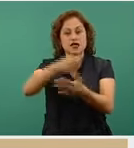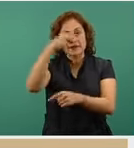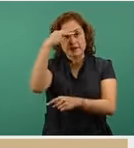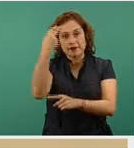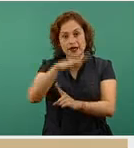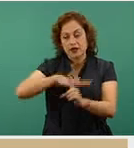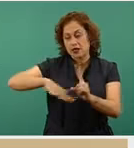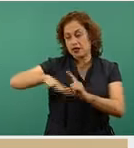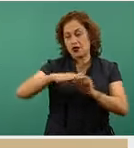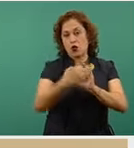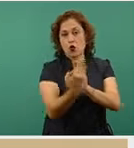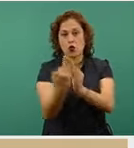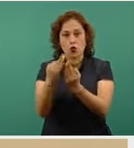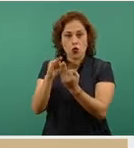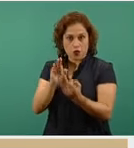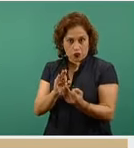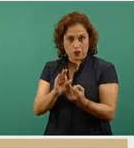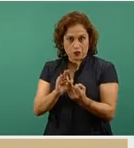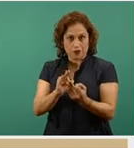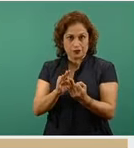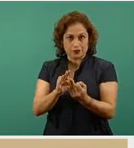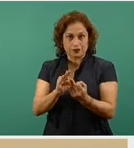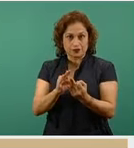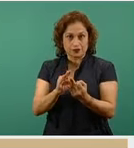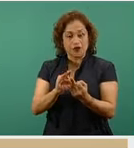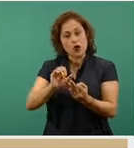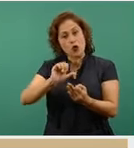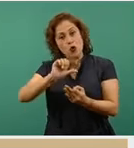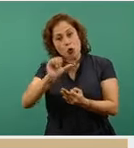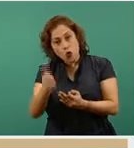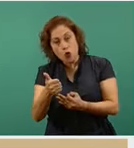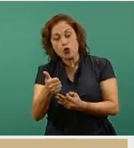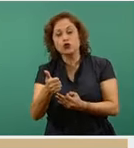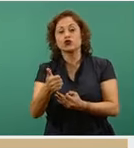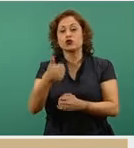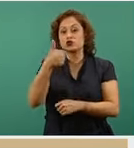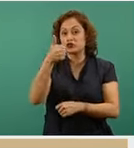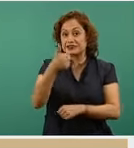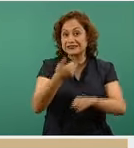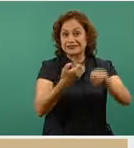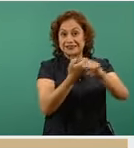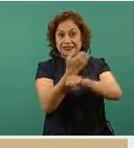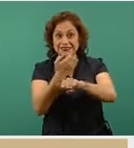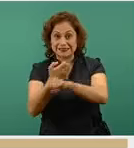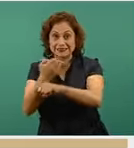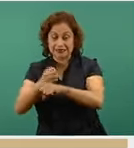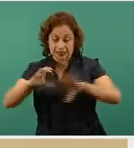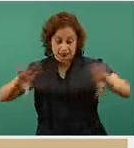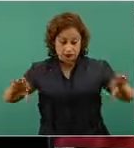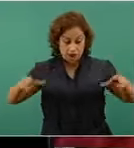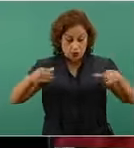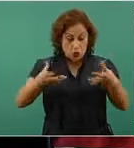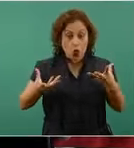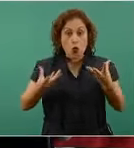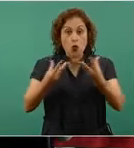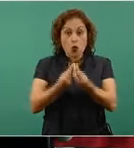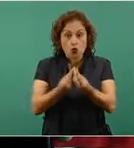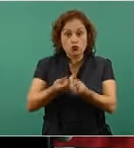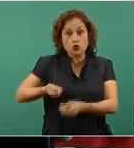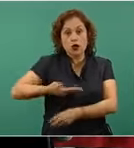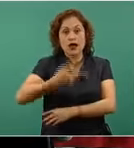general, el resto de las 6 entidades federativas que componen la megalópolis. Megalópolis es un